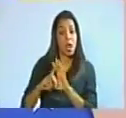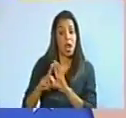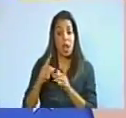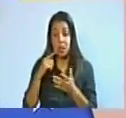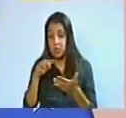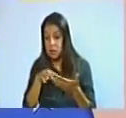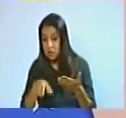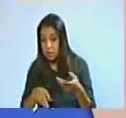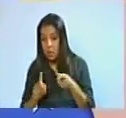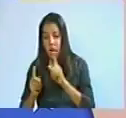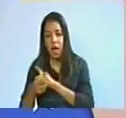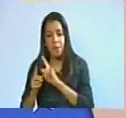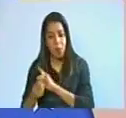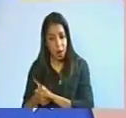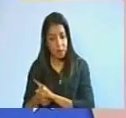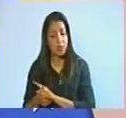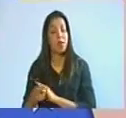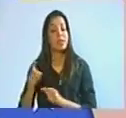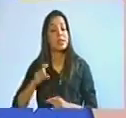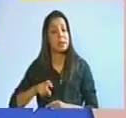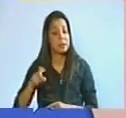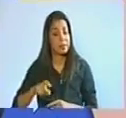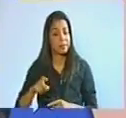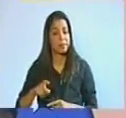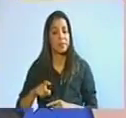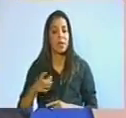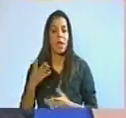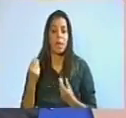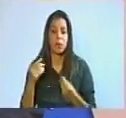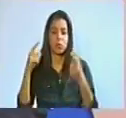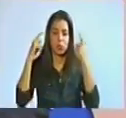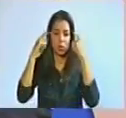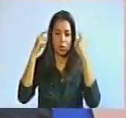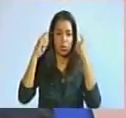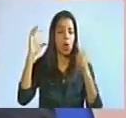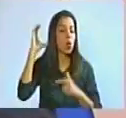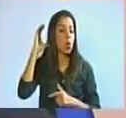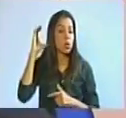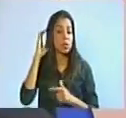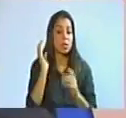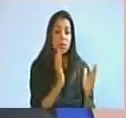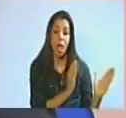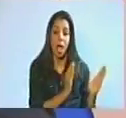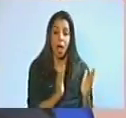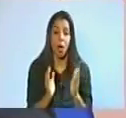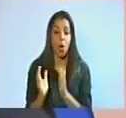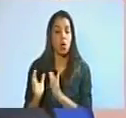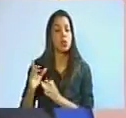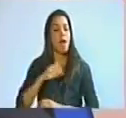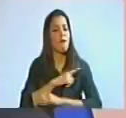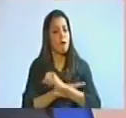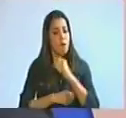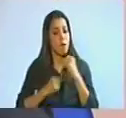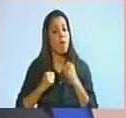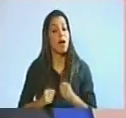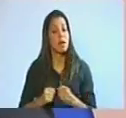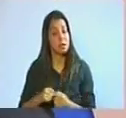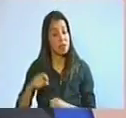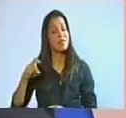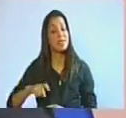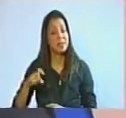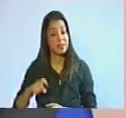prepararnos en esto. ¿De acuerdo? Y necesitamos mucha conciencia, mucha organización y mucha fuerza. Yo estoy